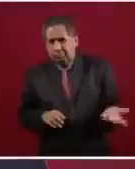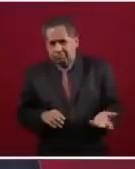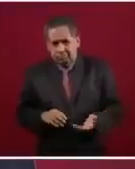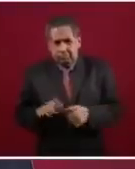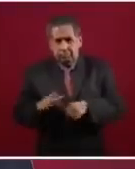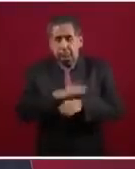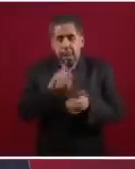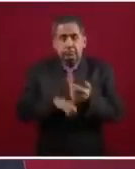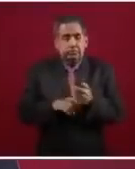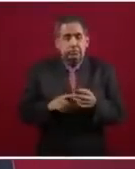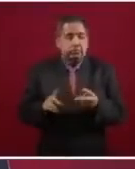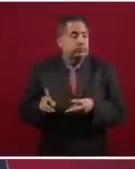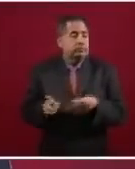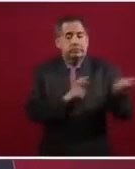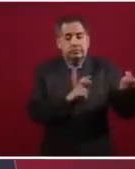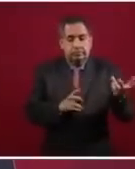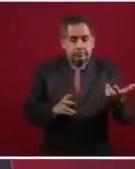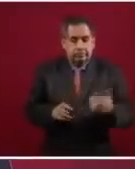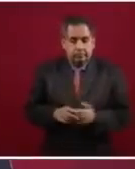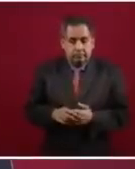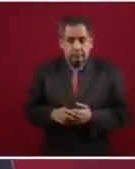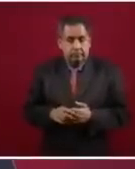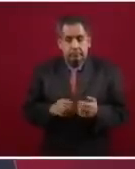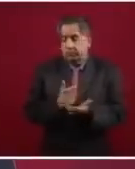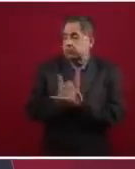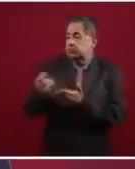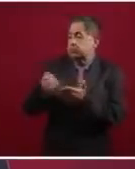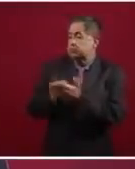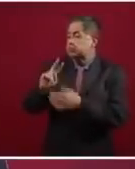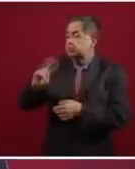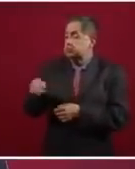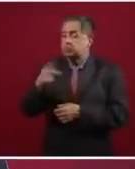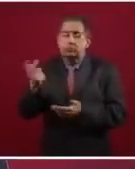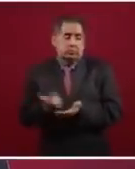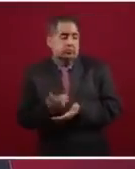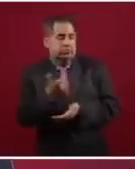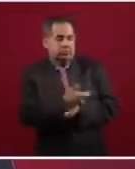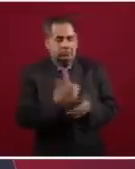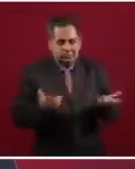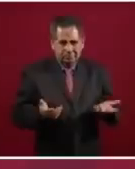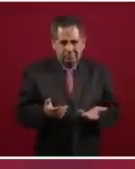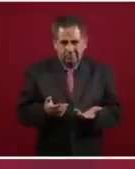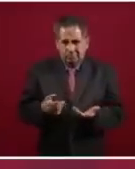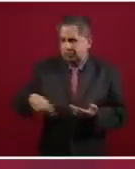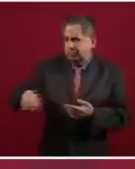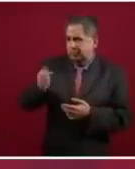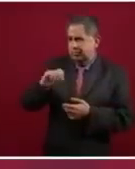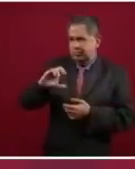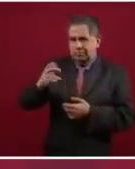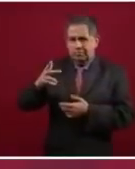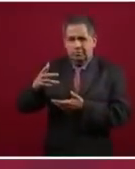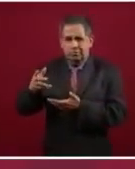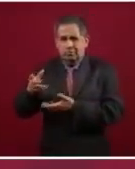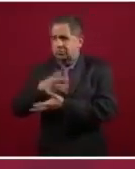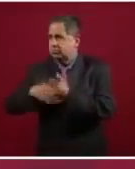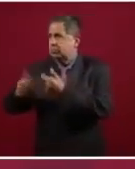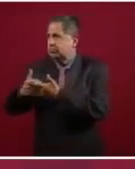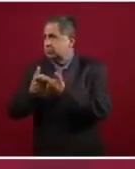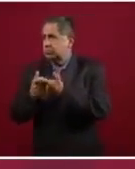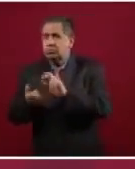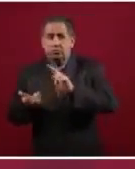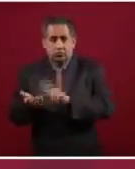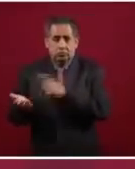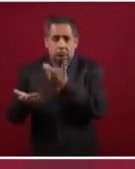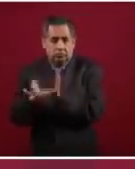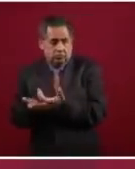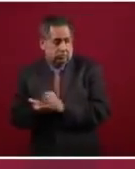porque hay que devolverles dinero de la hacienda pública de todos los mexicanos.